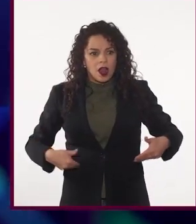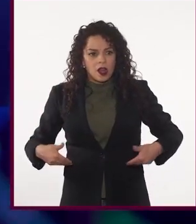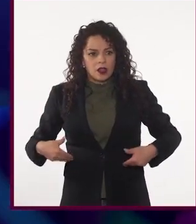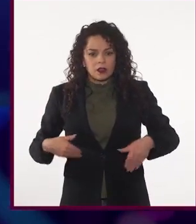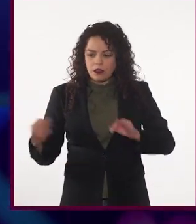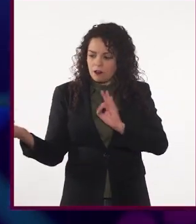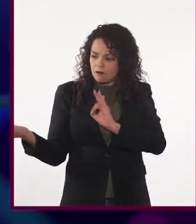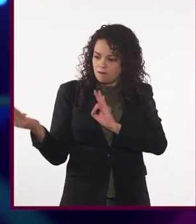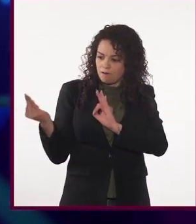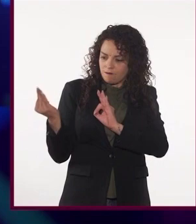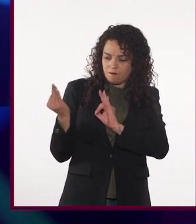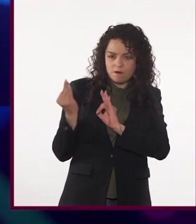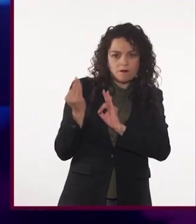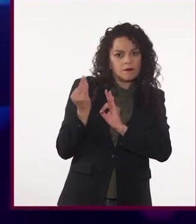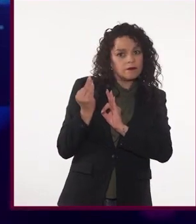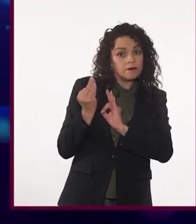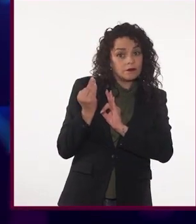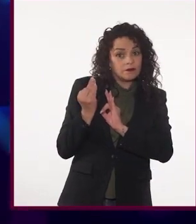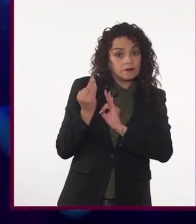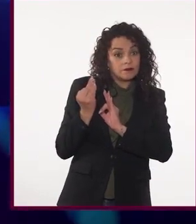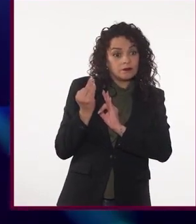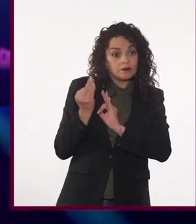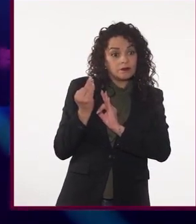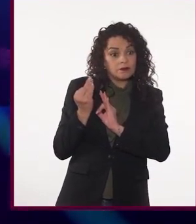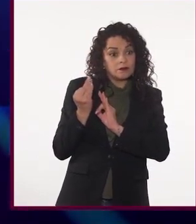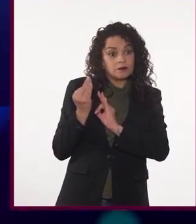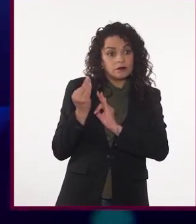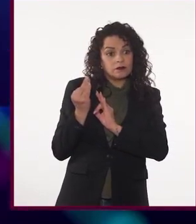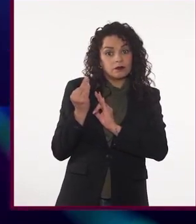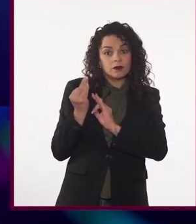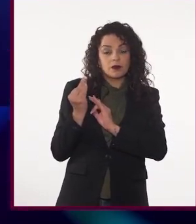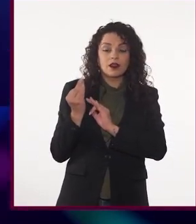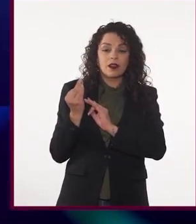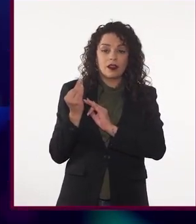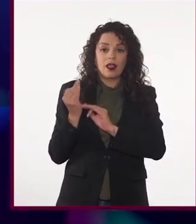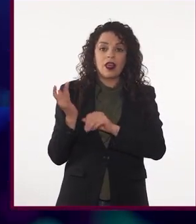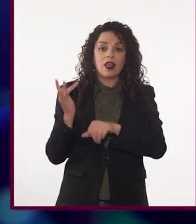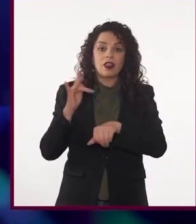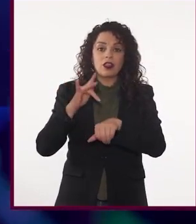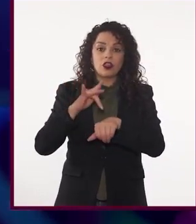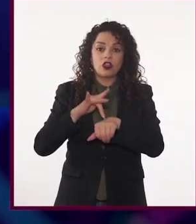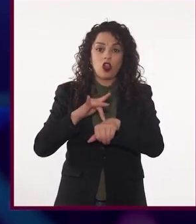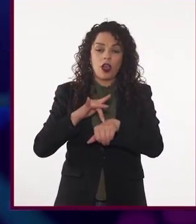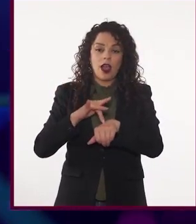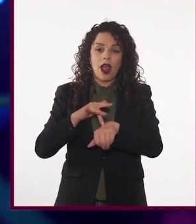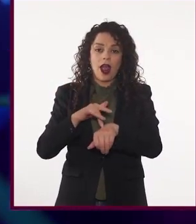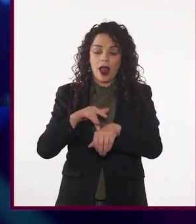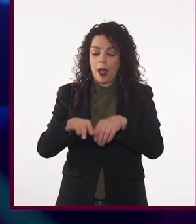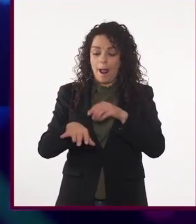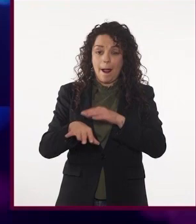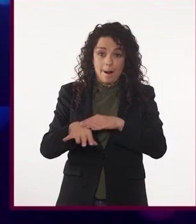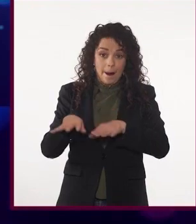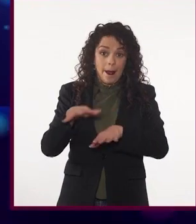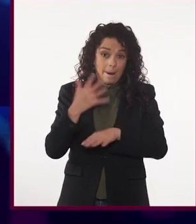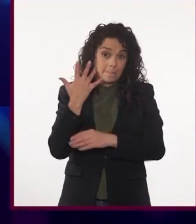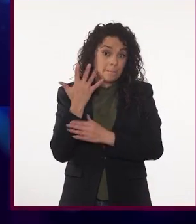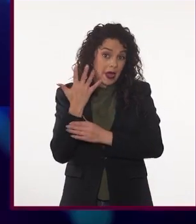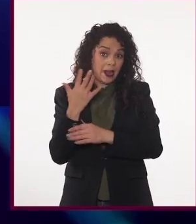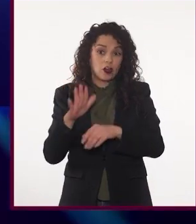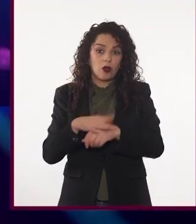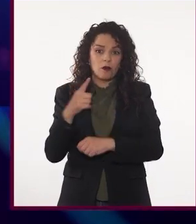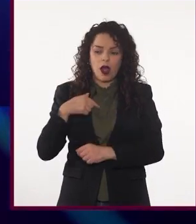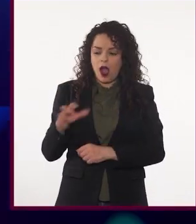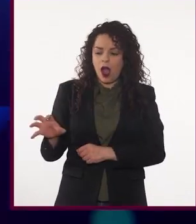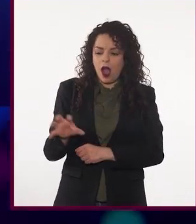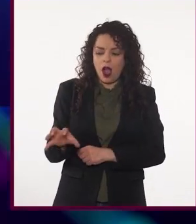pone cerca de ellas y pone su mano en el mouse, o sea, encima de la mano de la otra persona, ¿no?